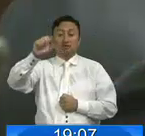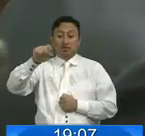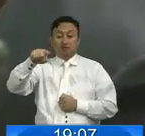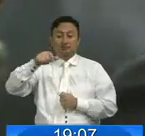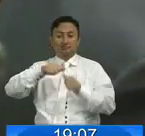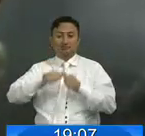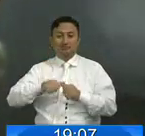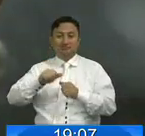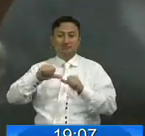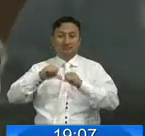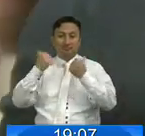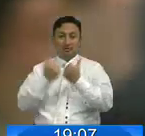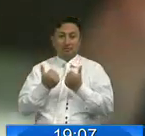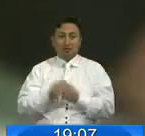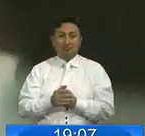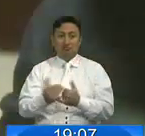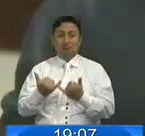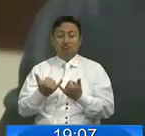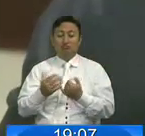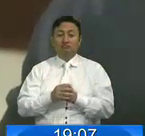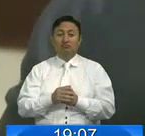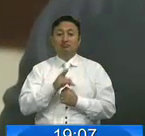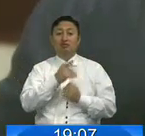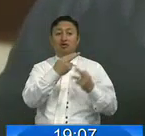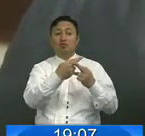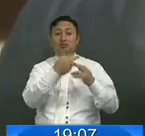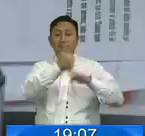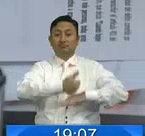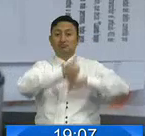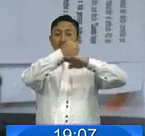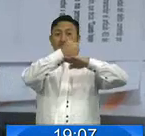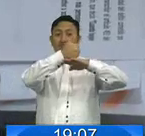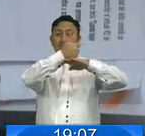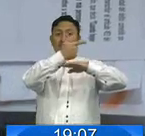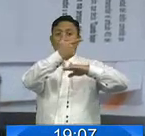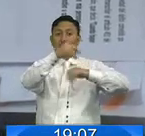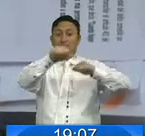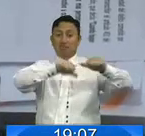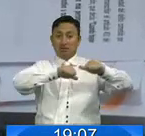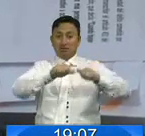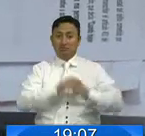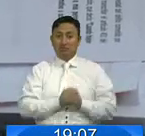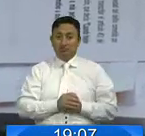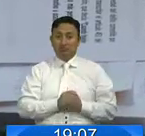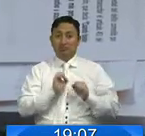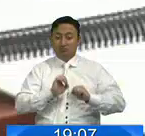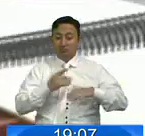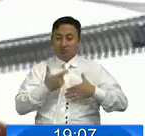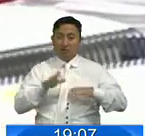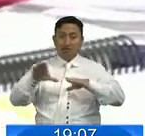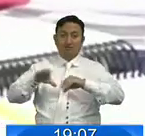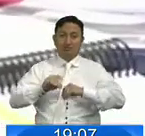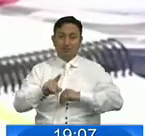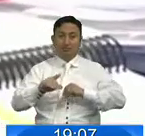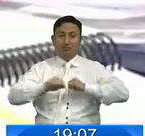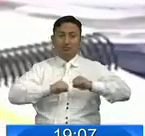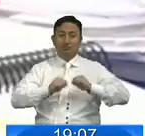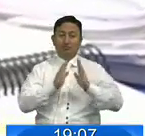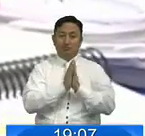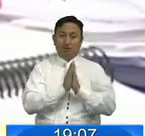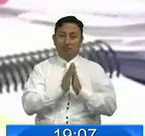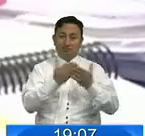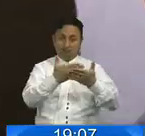de la Asamblea Nacional dependerá de la respuesta que emita el Tribunal Contencioso Administrativo, que ya ha admitido a trámite su